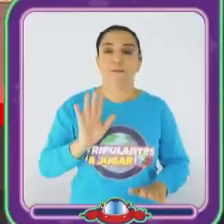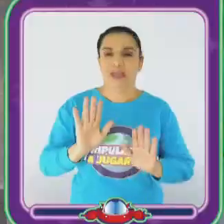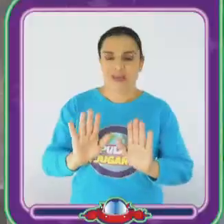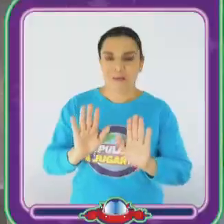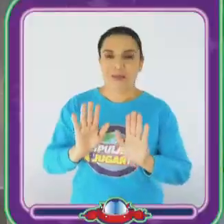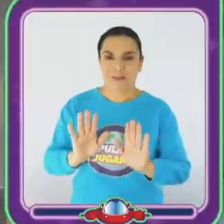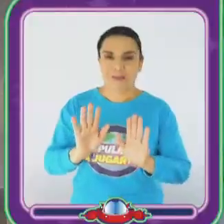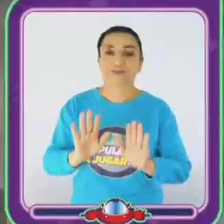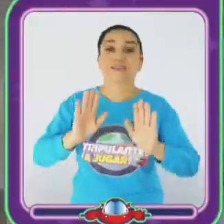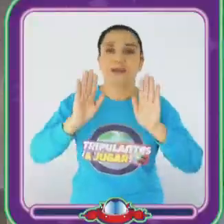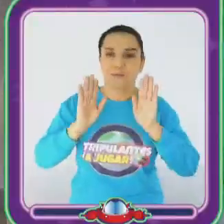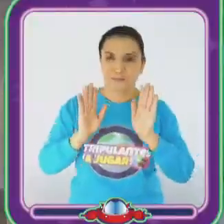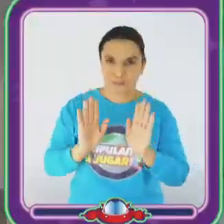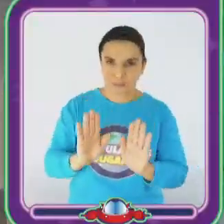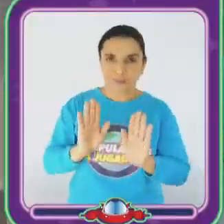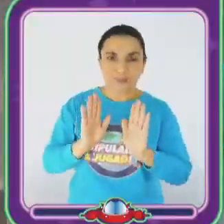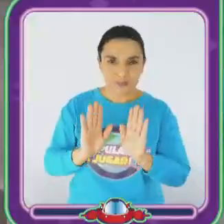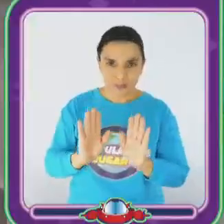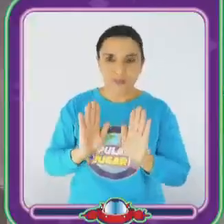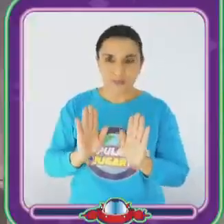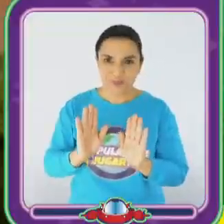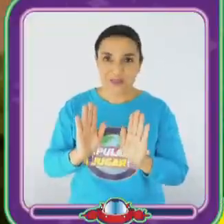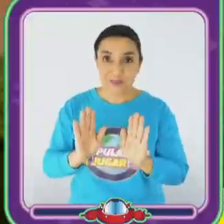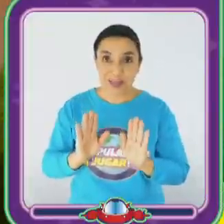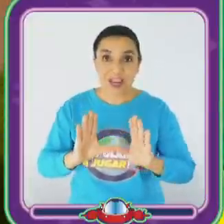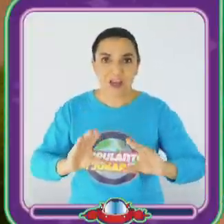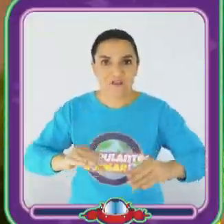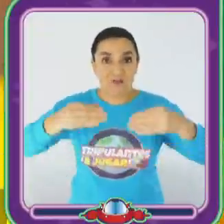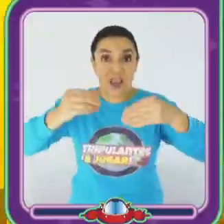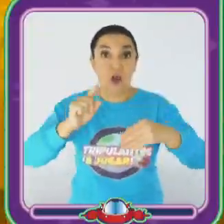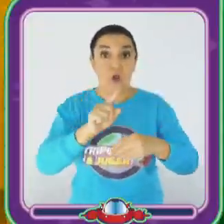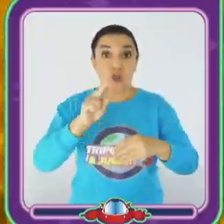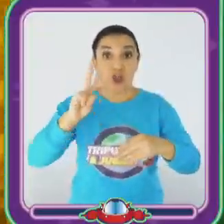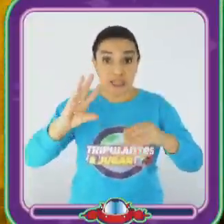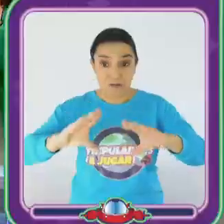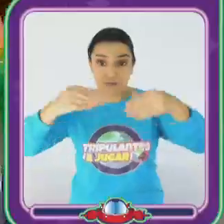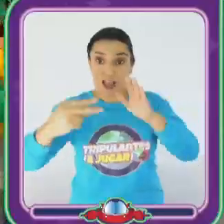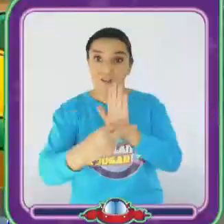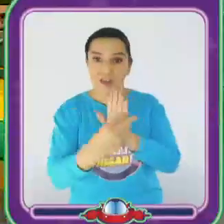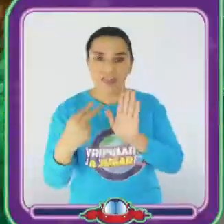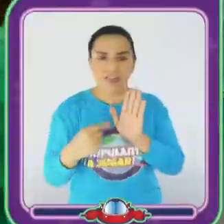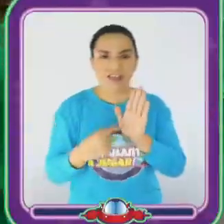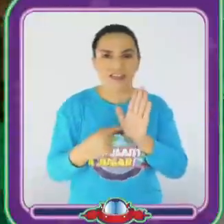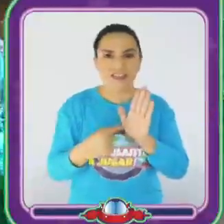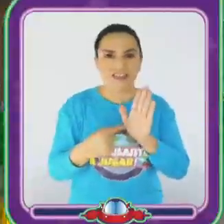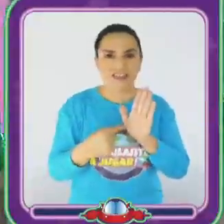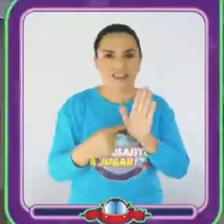¡Sí! ¡Espérenme! Vamos a dar vuelta. Llámame. ¡Uno, dos, tres! ¿Qué dice?